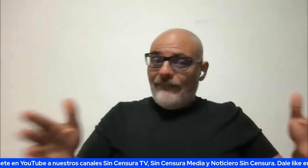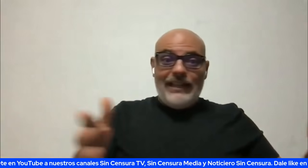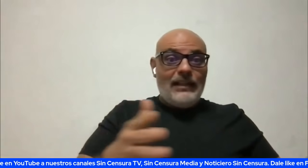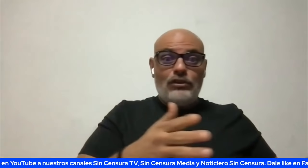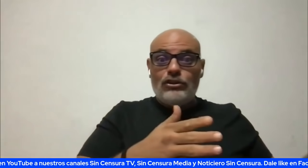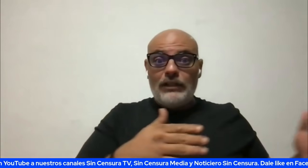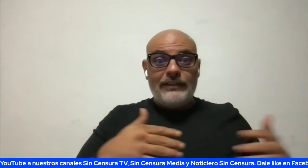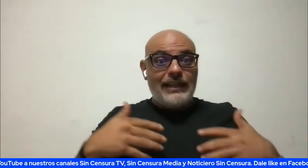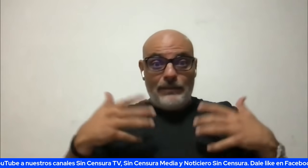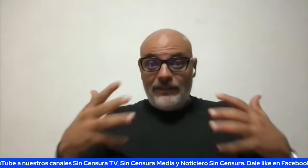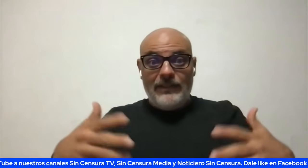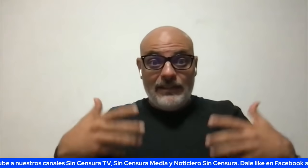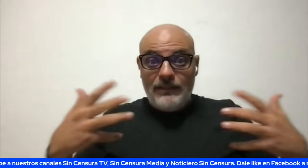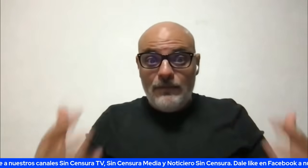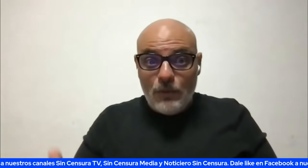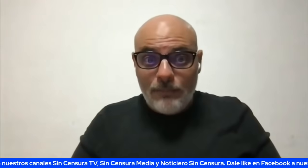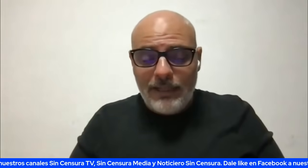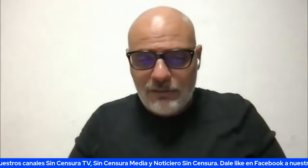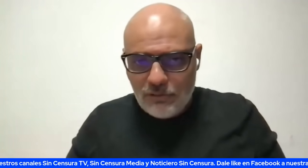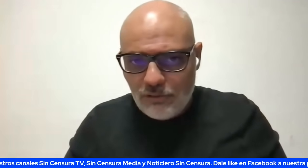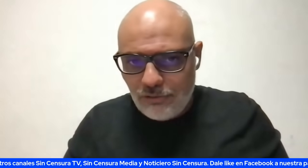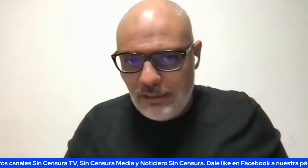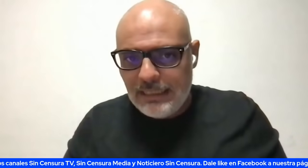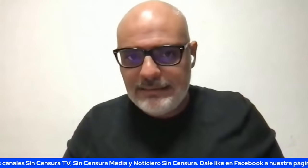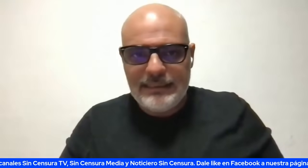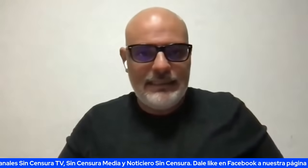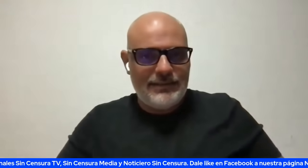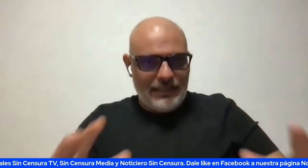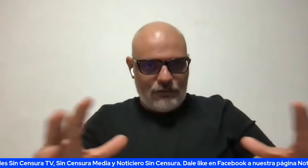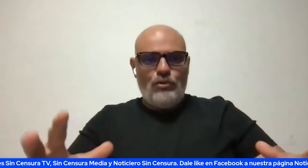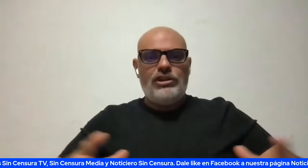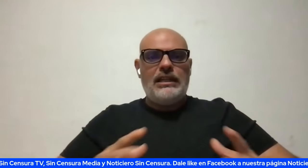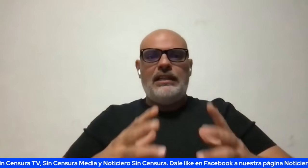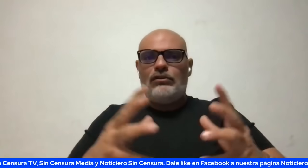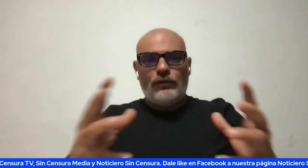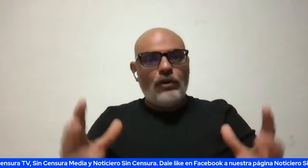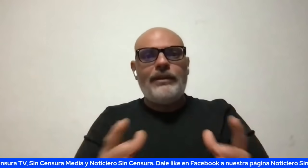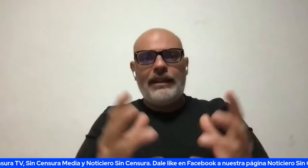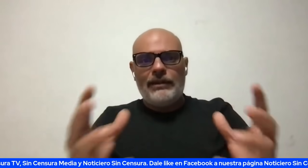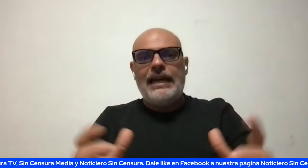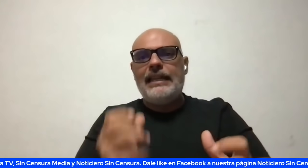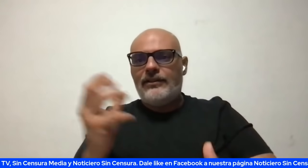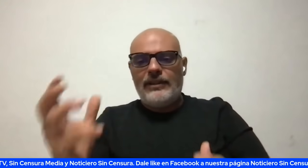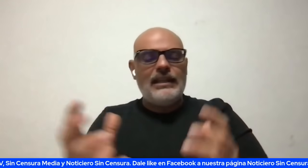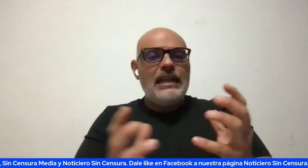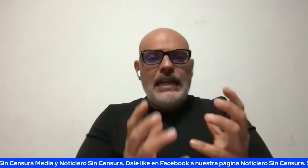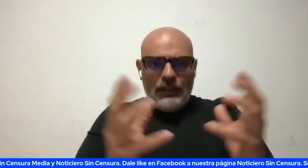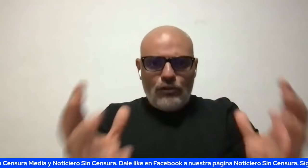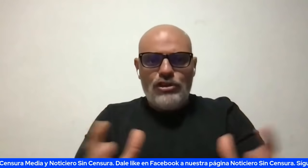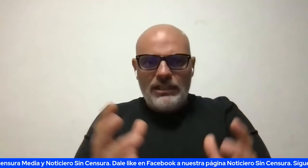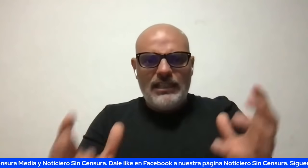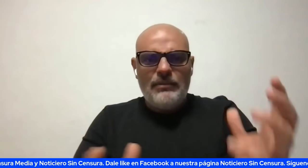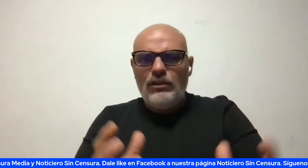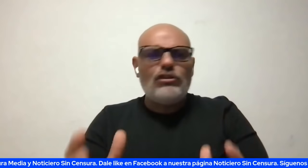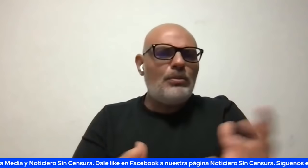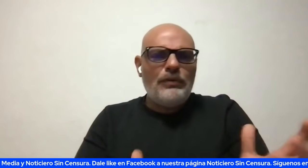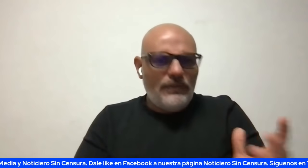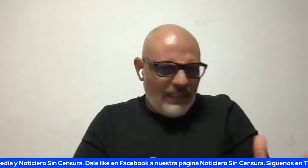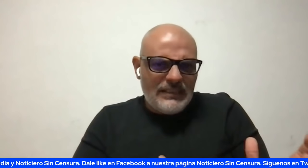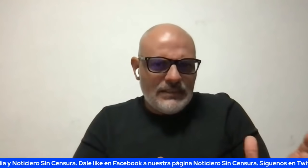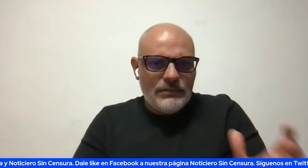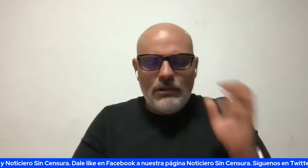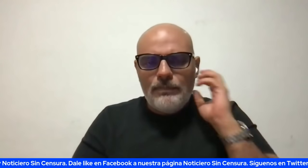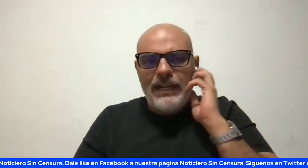que durante las 2 horas que el presidente informa todos los días, se escuche y en su forma de hablar y decir, escuchen términos